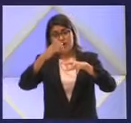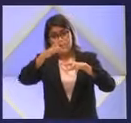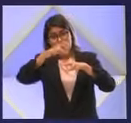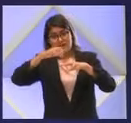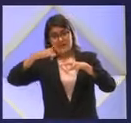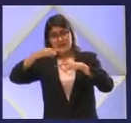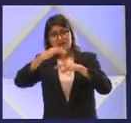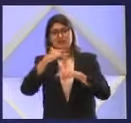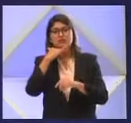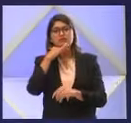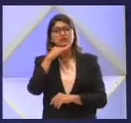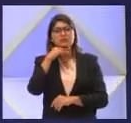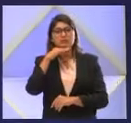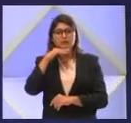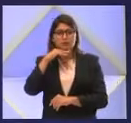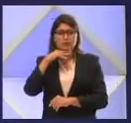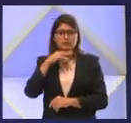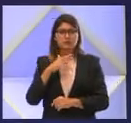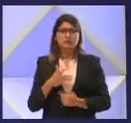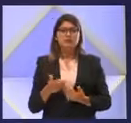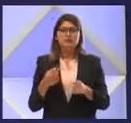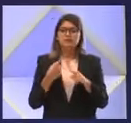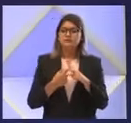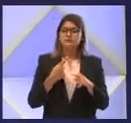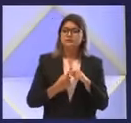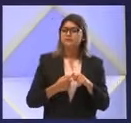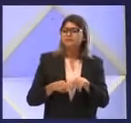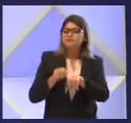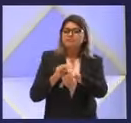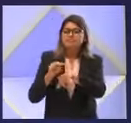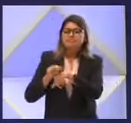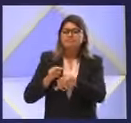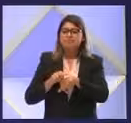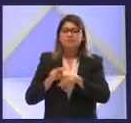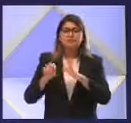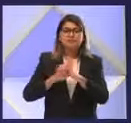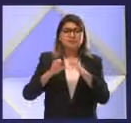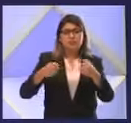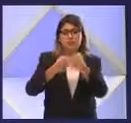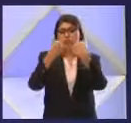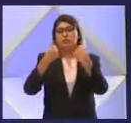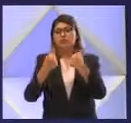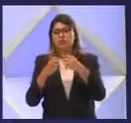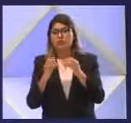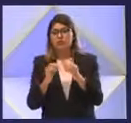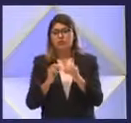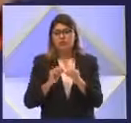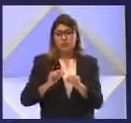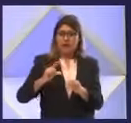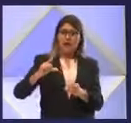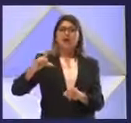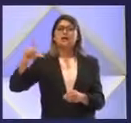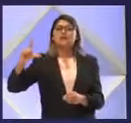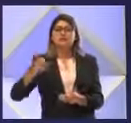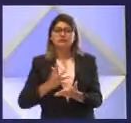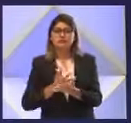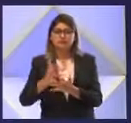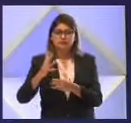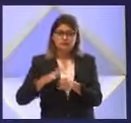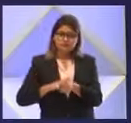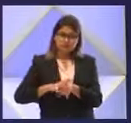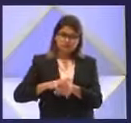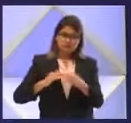todos estos satélites quién va a vigilar que no choquen que no excedan la potencia que entre sean